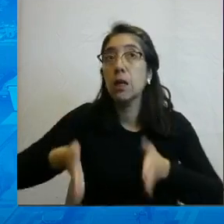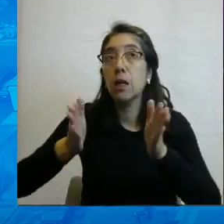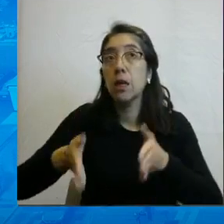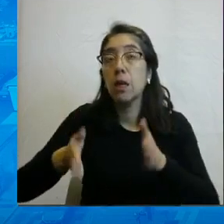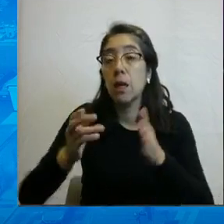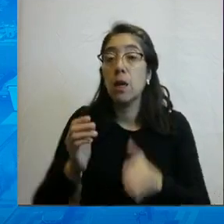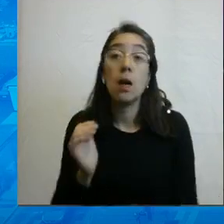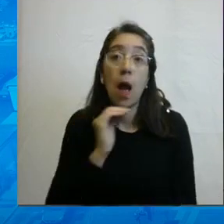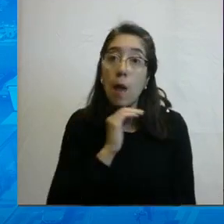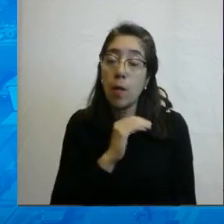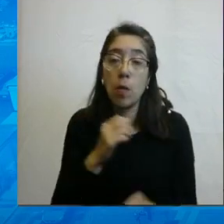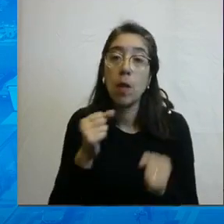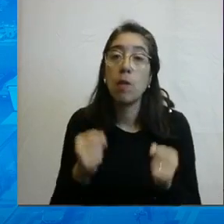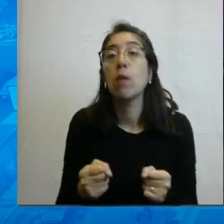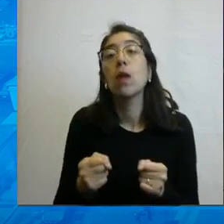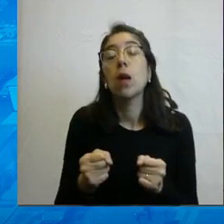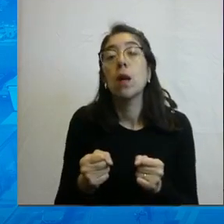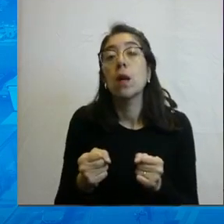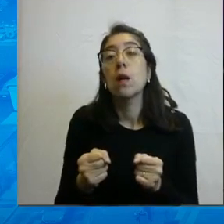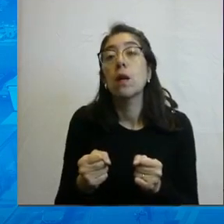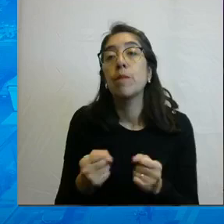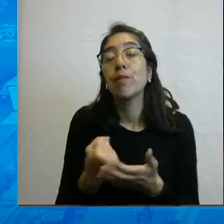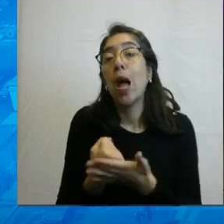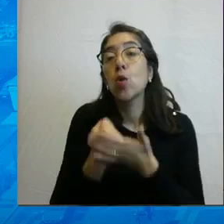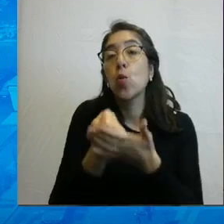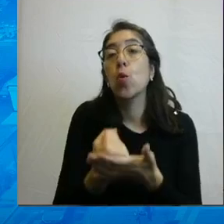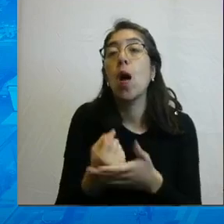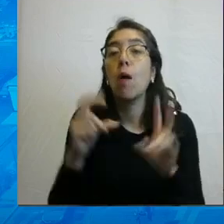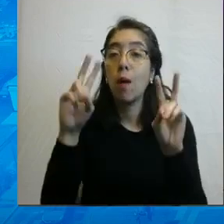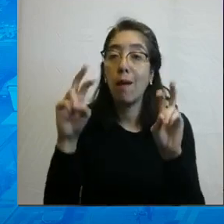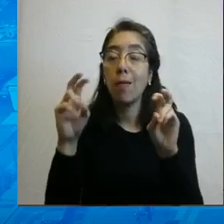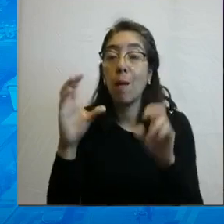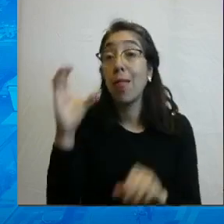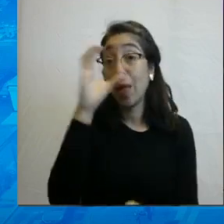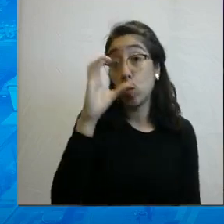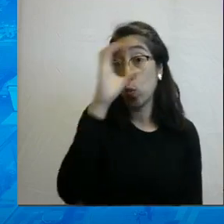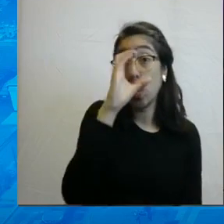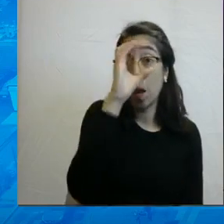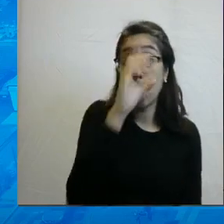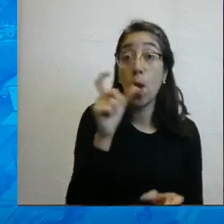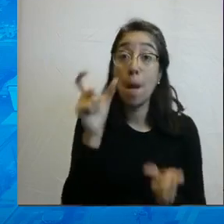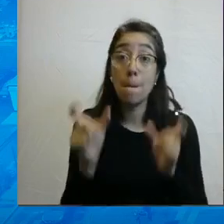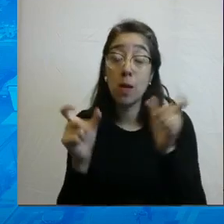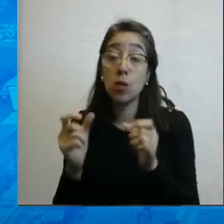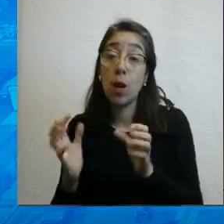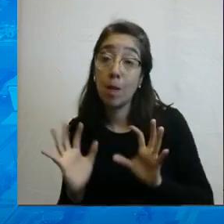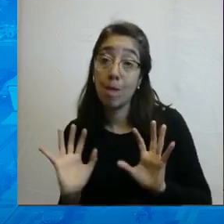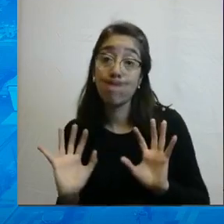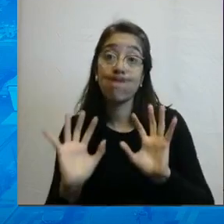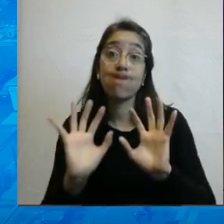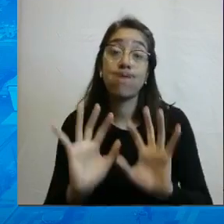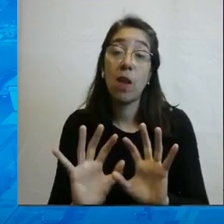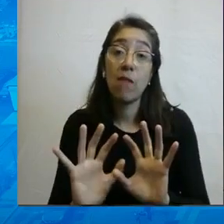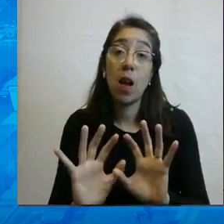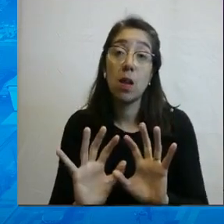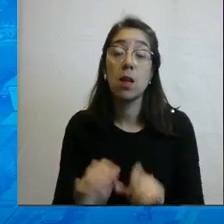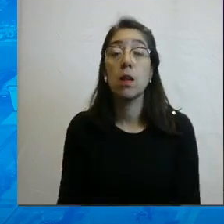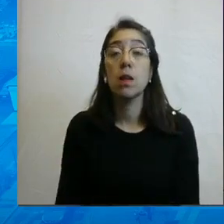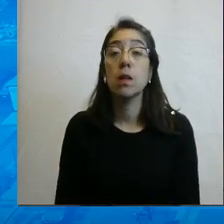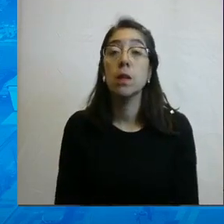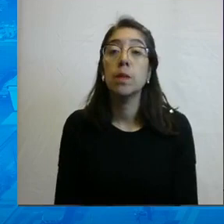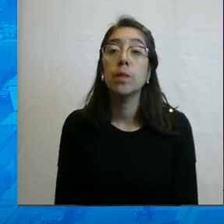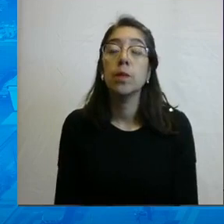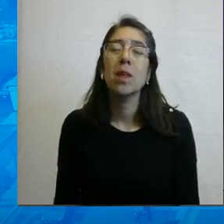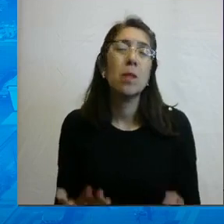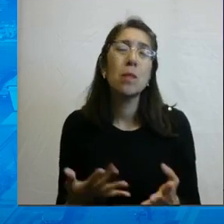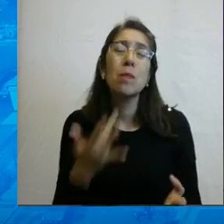a la municipalidad, teniendo la delegación en Pumaire. Así que revisar ese tema, y si es posible se nos pueda